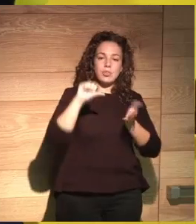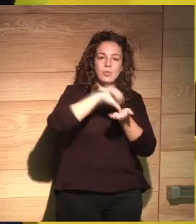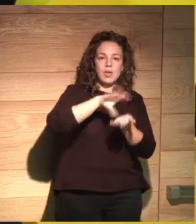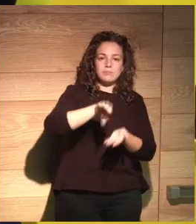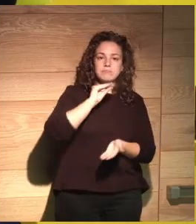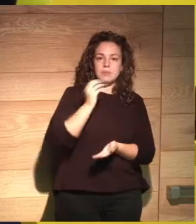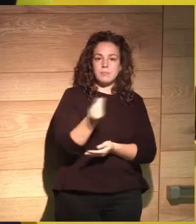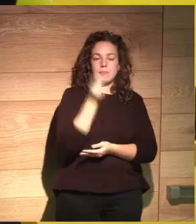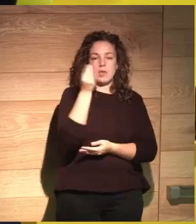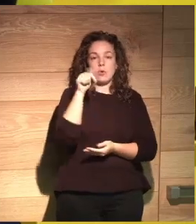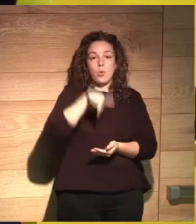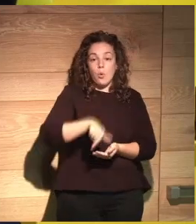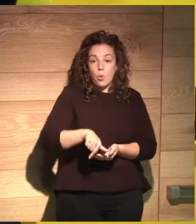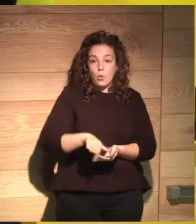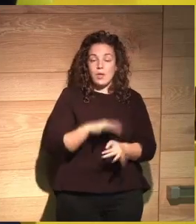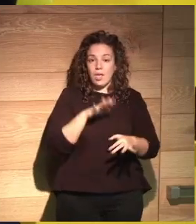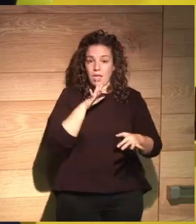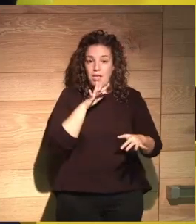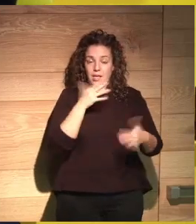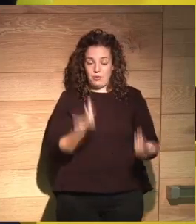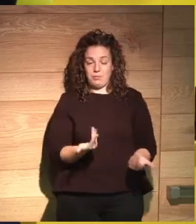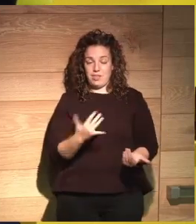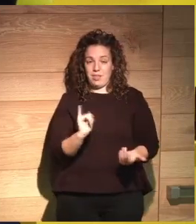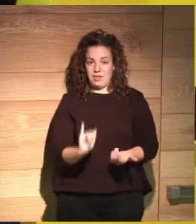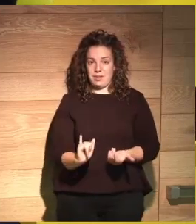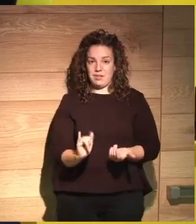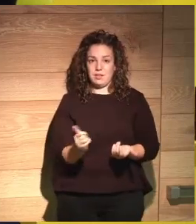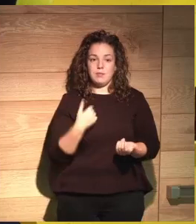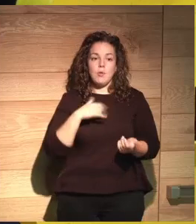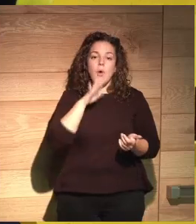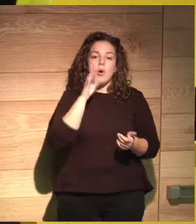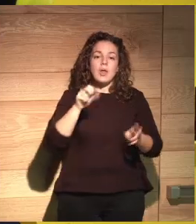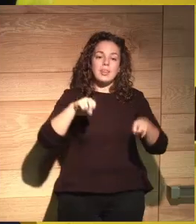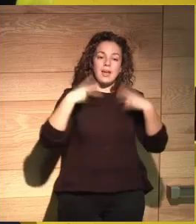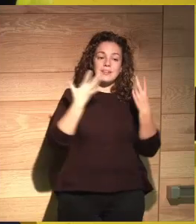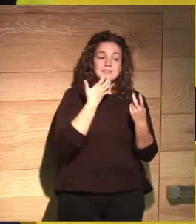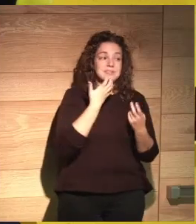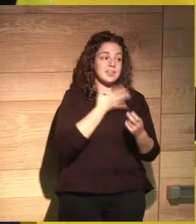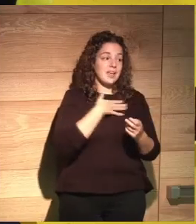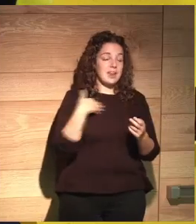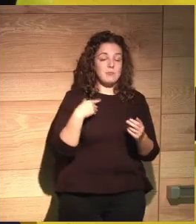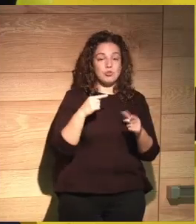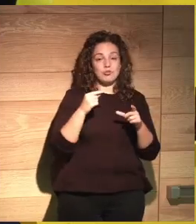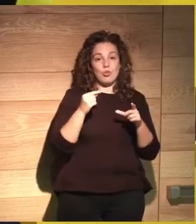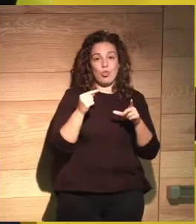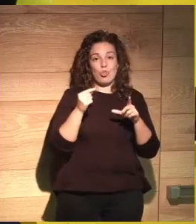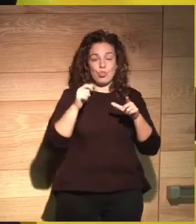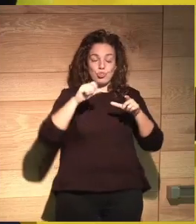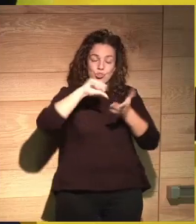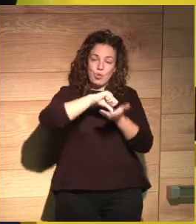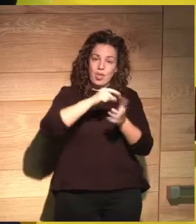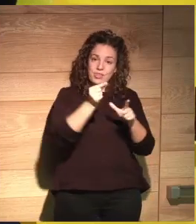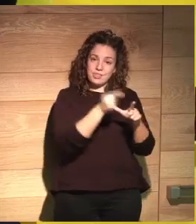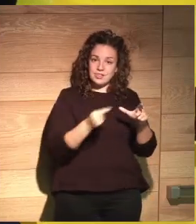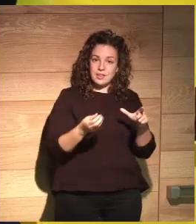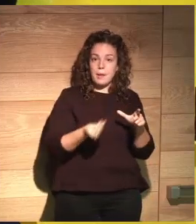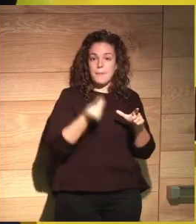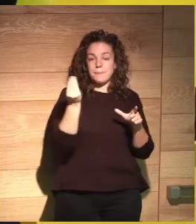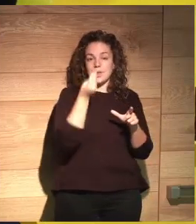hoy lo tenemos hoy tenemos esta dimensión que nos permite si queremos diseñar mejor la ciudad pero si no lo queremos